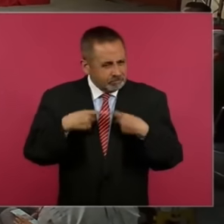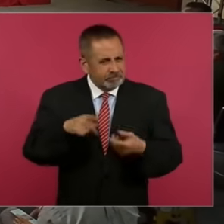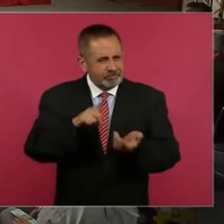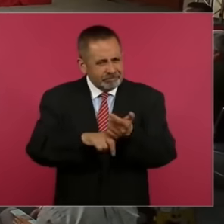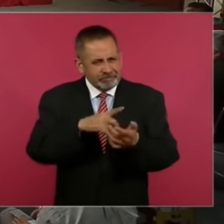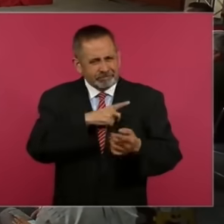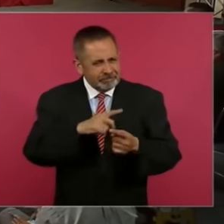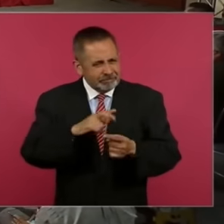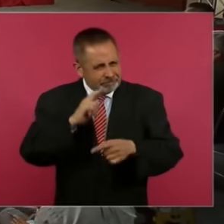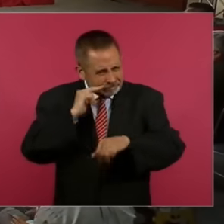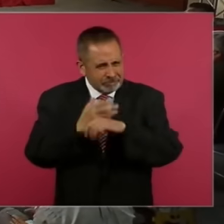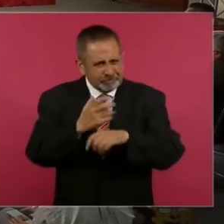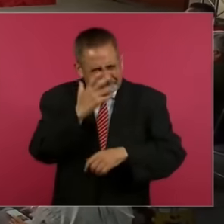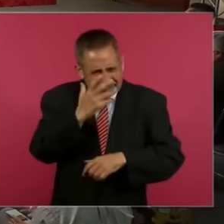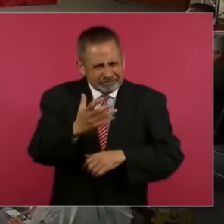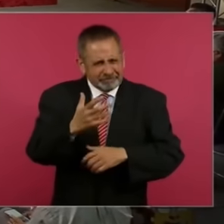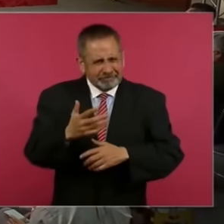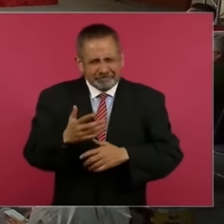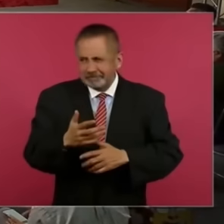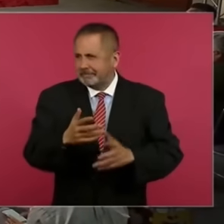serias, pues, o sea,